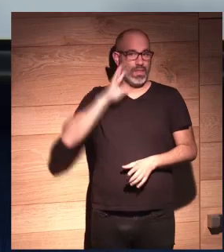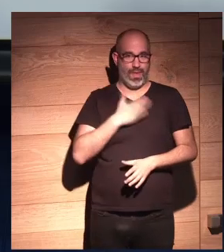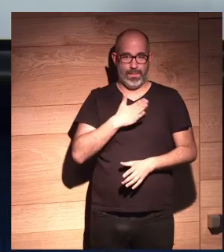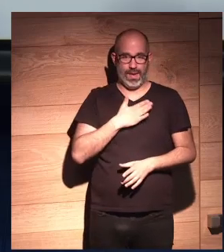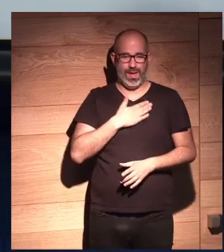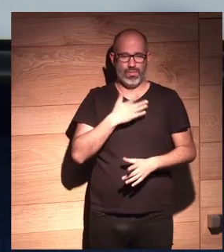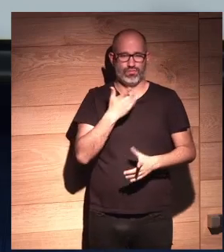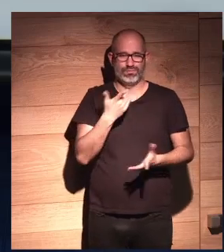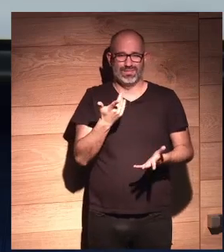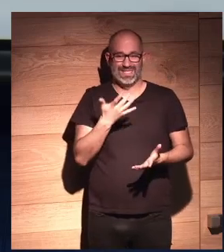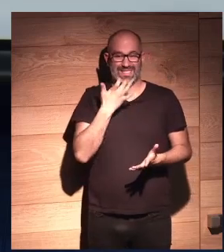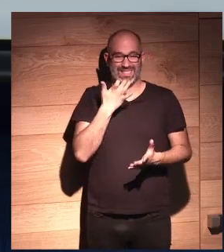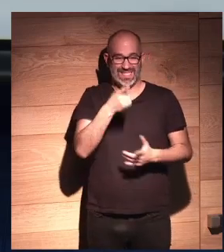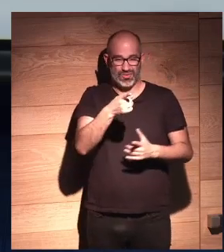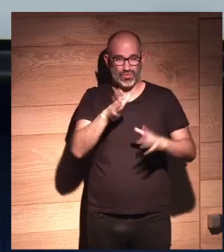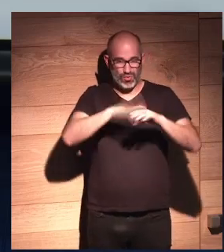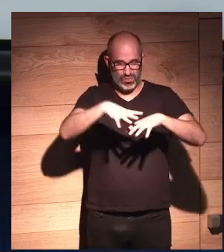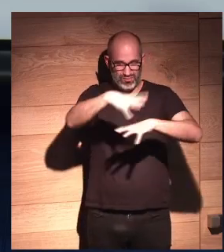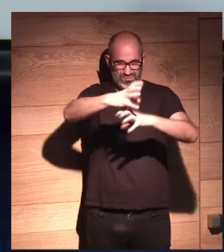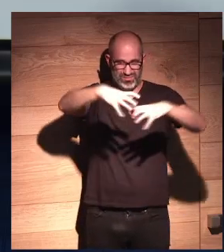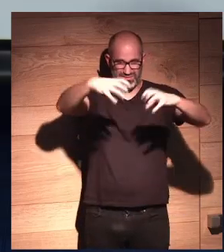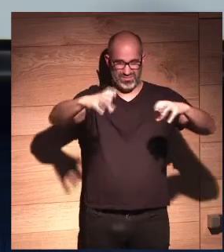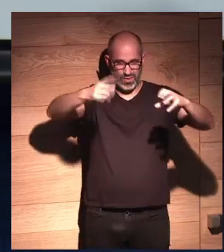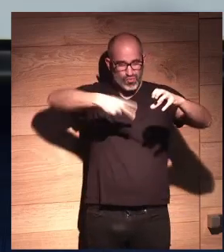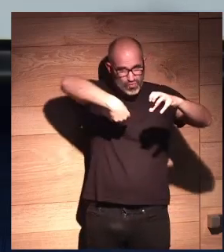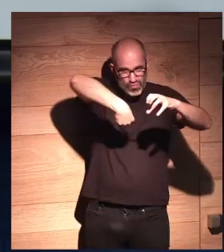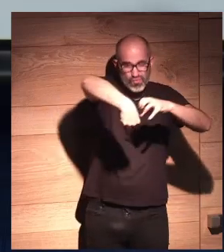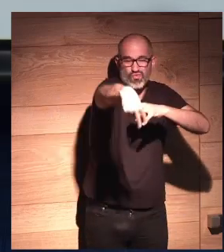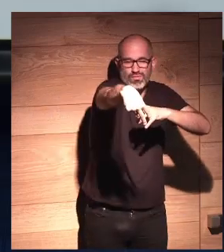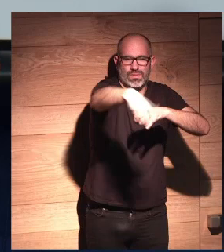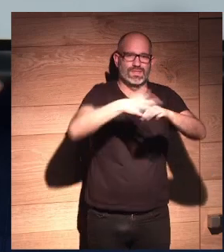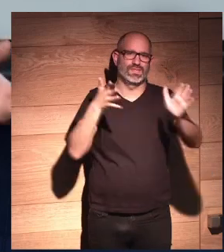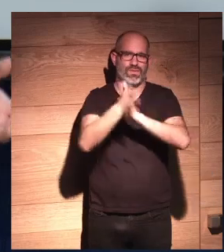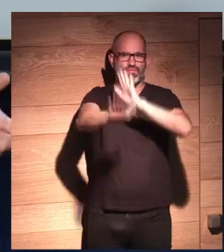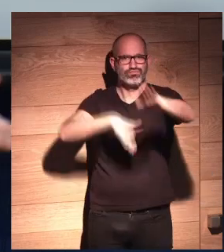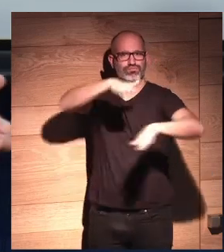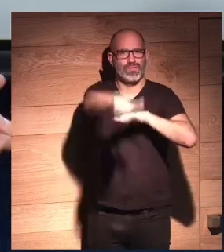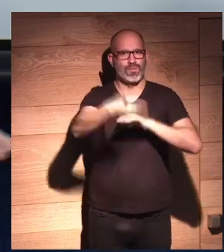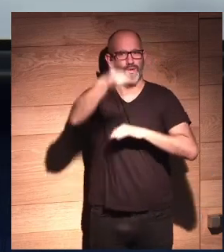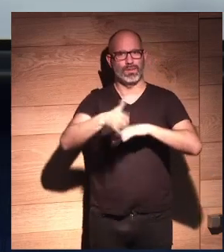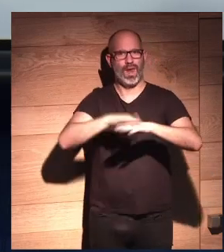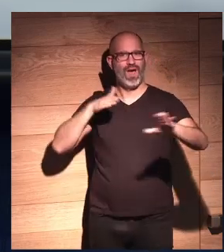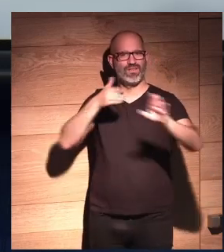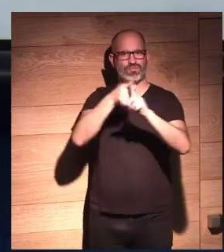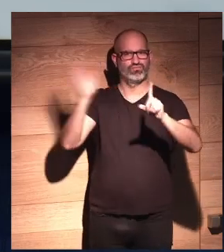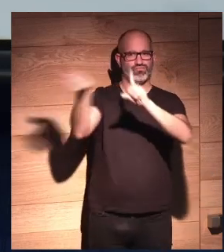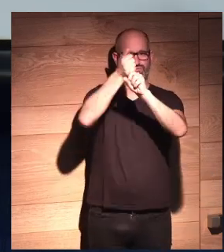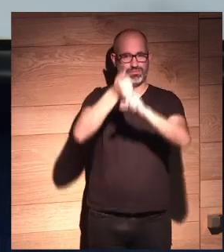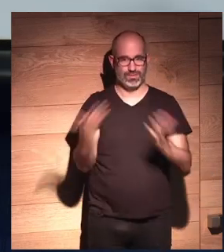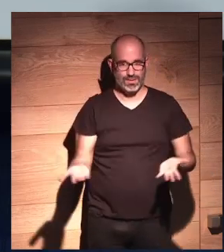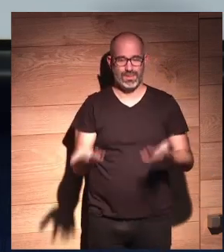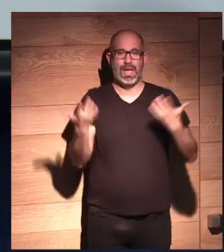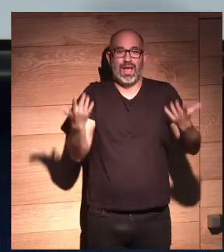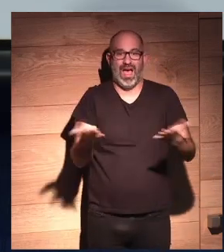experiencia. Si eso lo atravesáis, habréis dado un gran paso hacia lo que queréis conseguir, ¿no? Es cierto